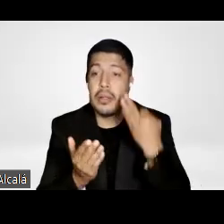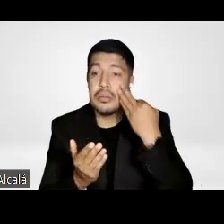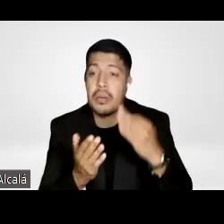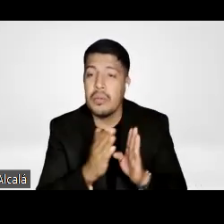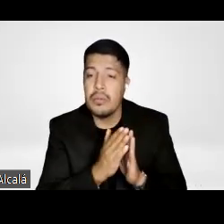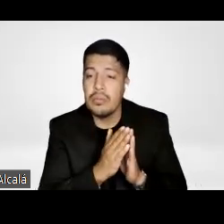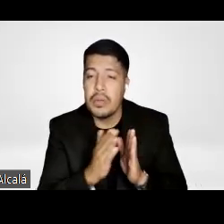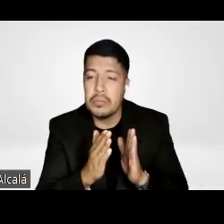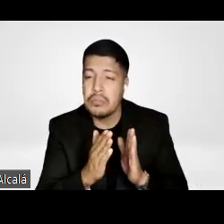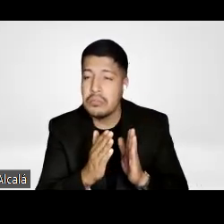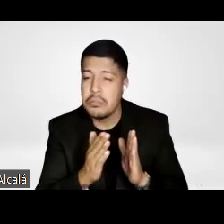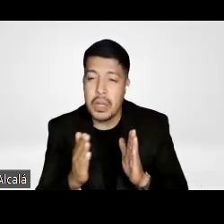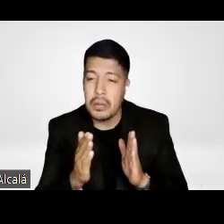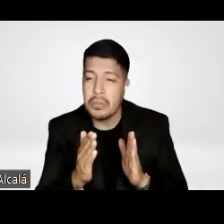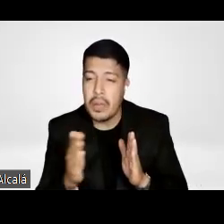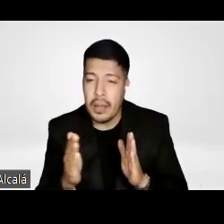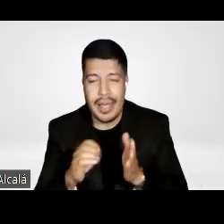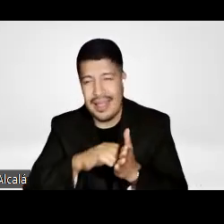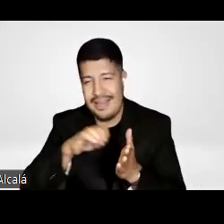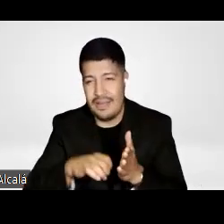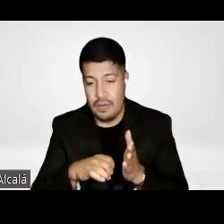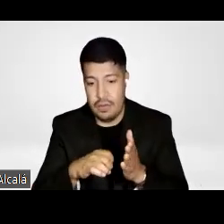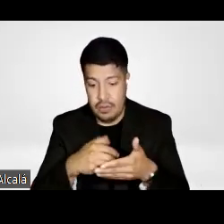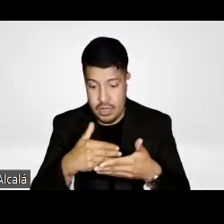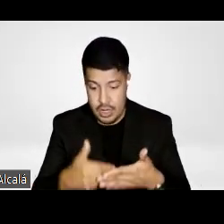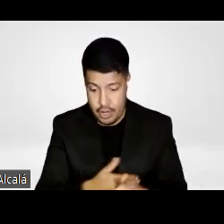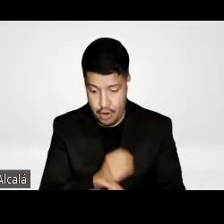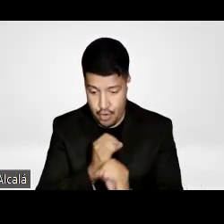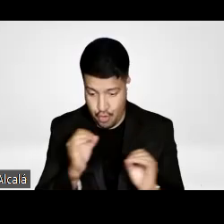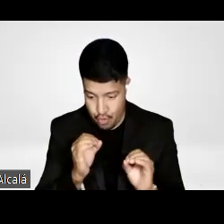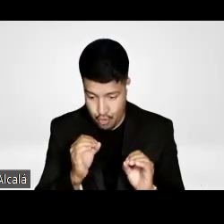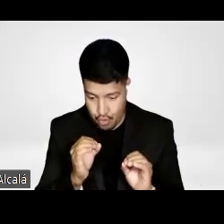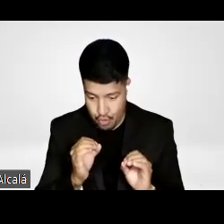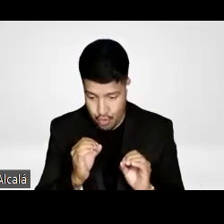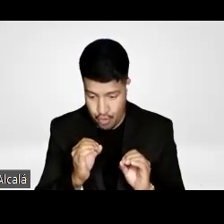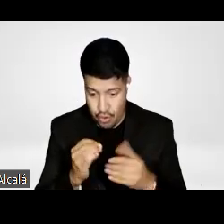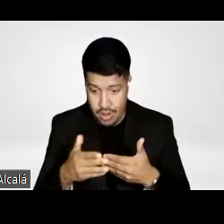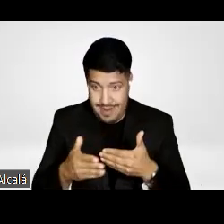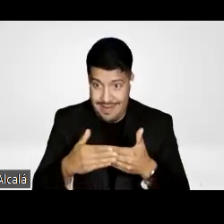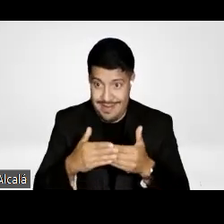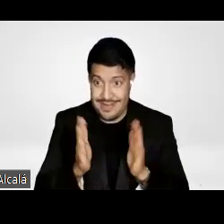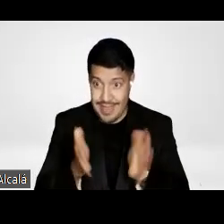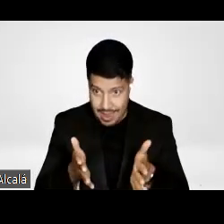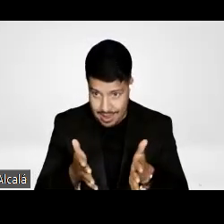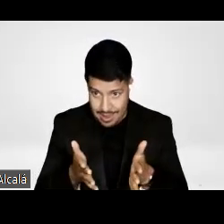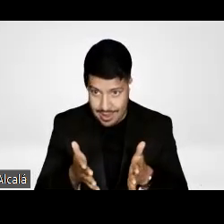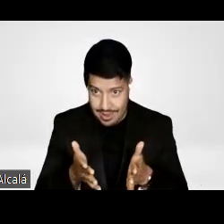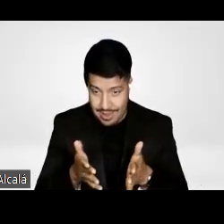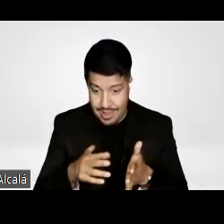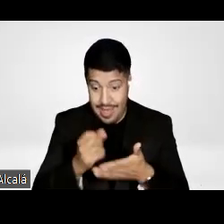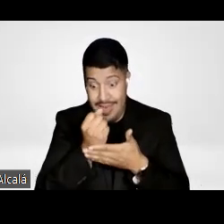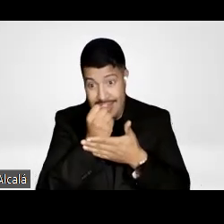a dividir en aquellos que se presentan antes de la concepción, los que se presentan durante el embarazo y antes del nacimiento, los intraparto y